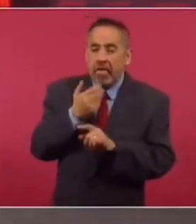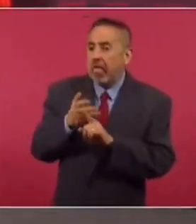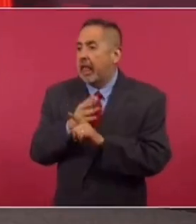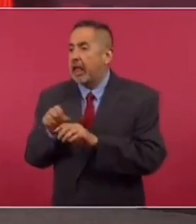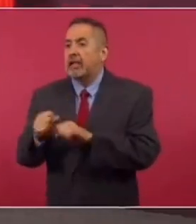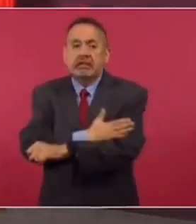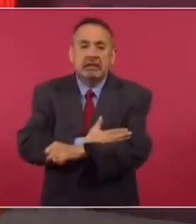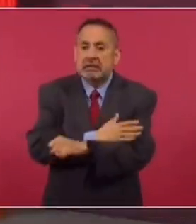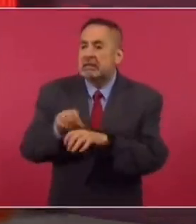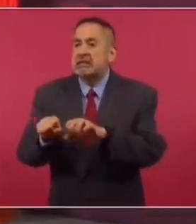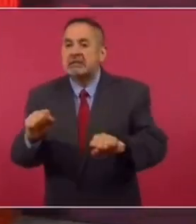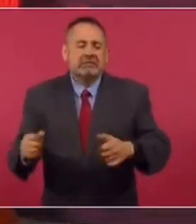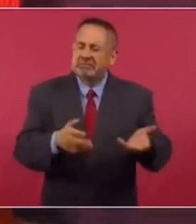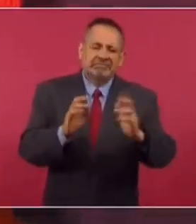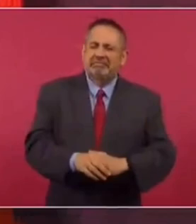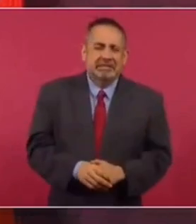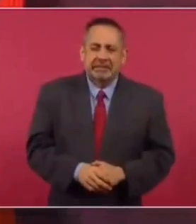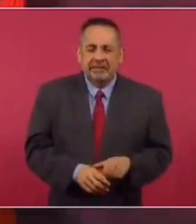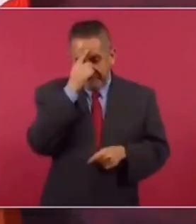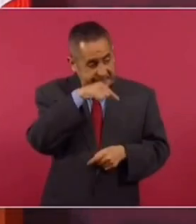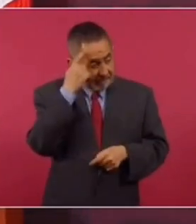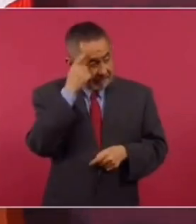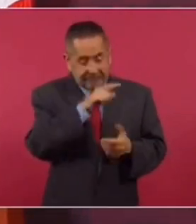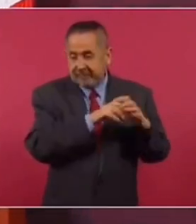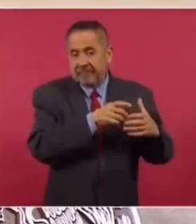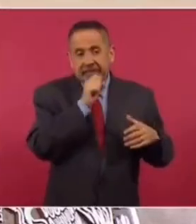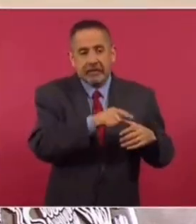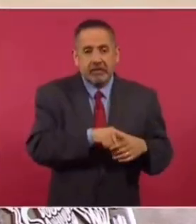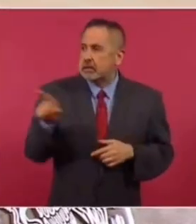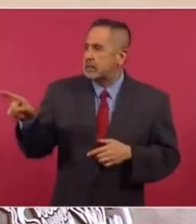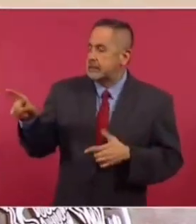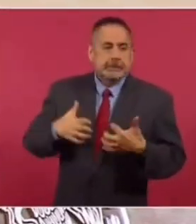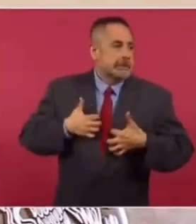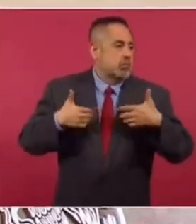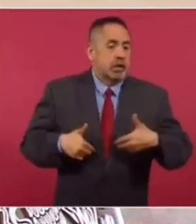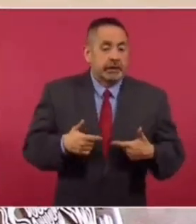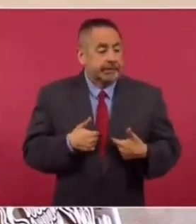arribistas, y que tienen un pensamiento conservador. Les molesta lo que hacemos.